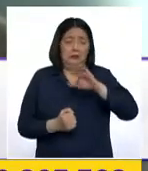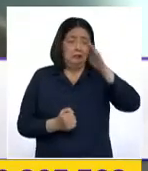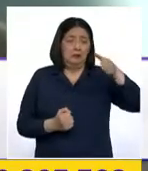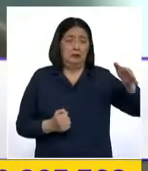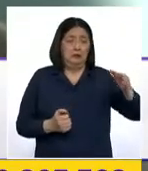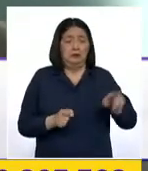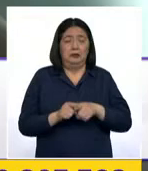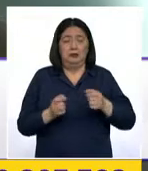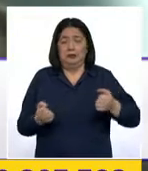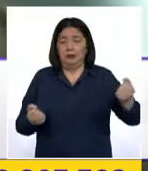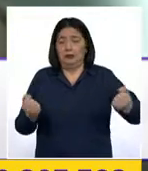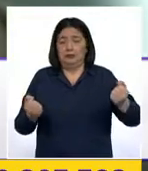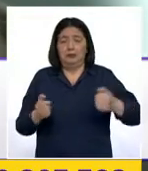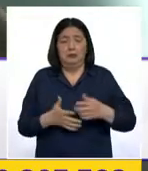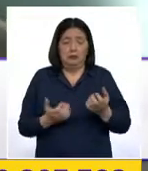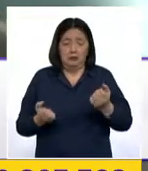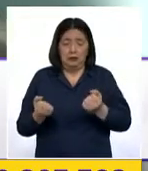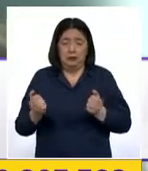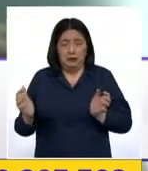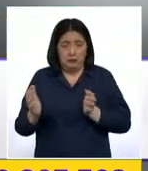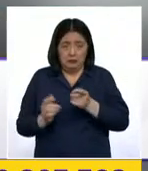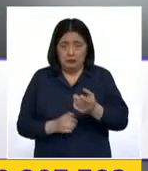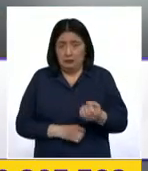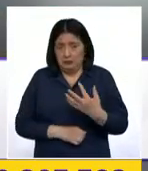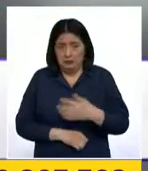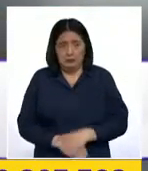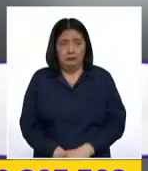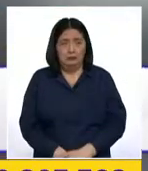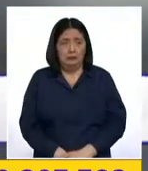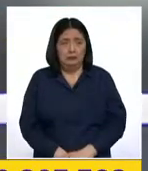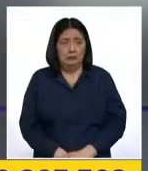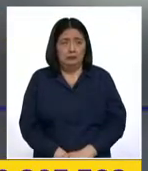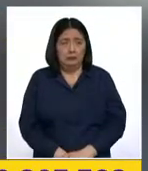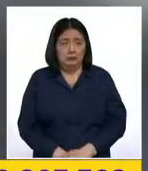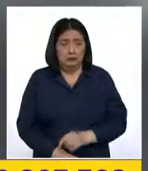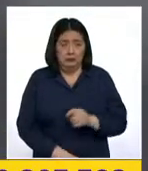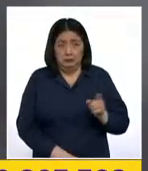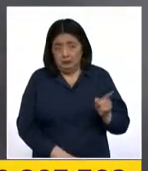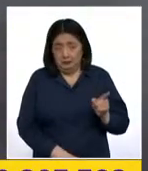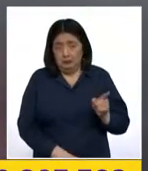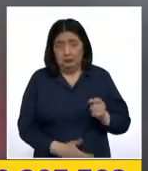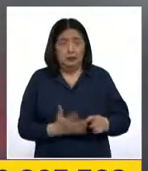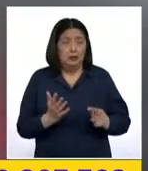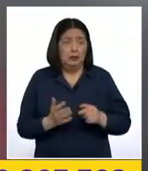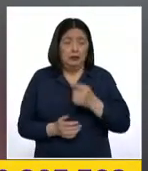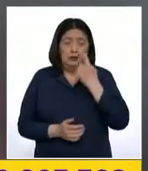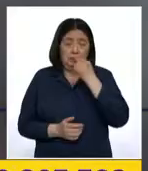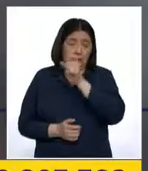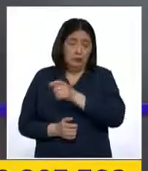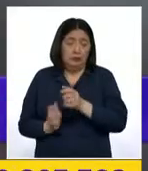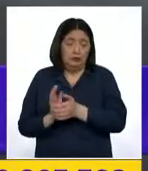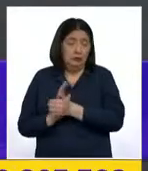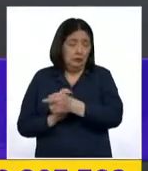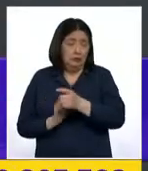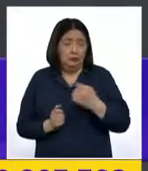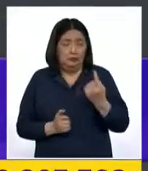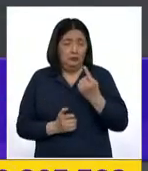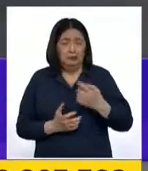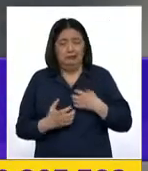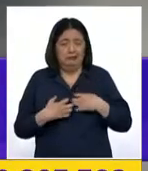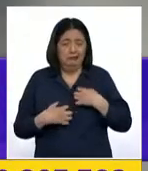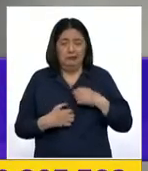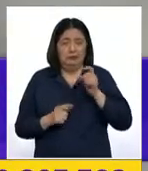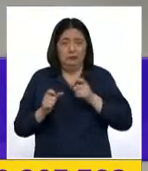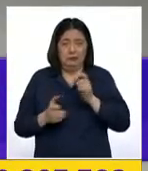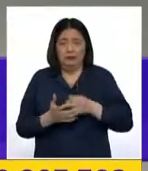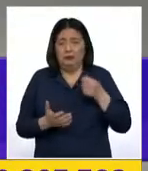tiene el camión, como el que el auto colectivo que usted ha mencionado. Para Lino de la Barrera, especialista en transporte, no solo es el malestar de la